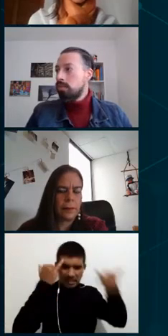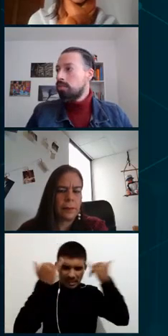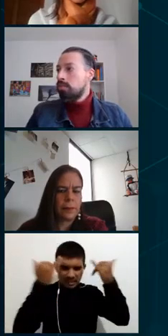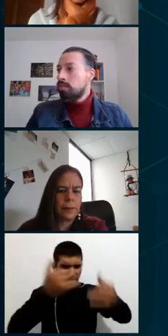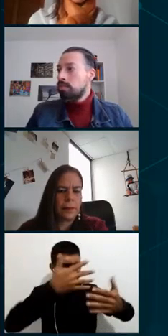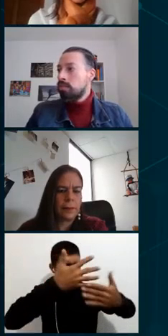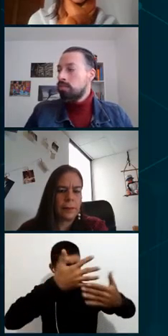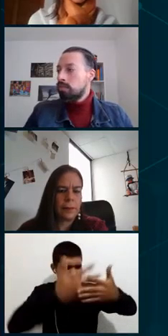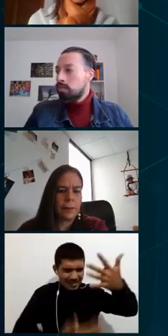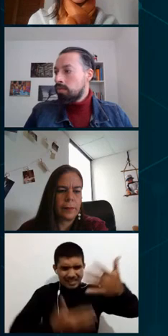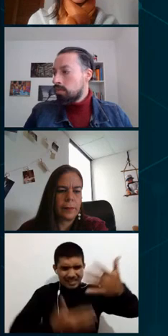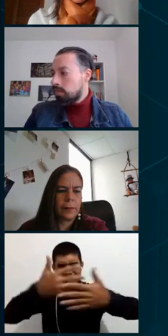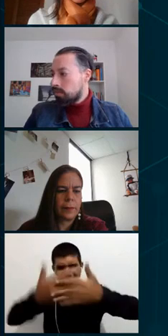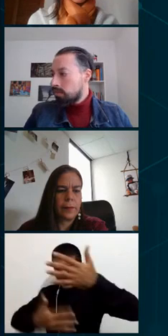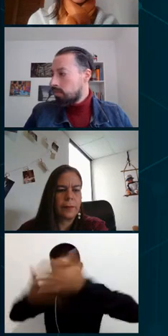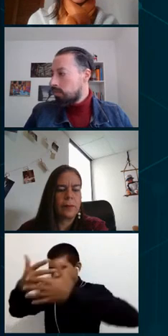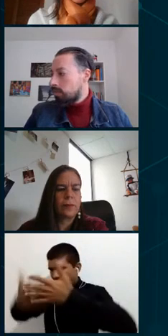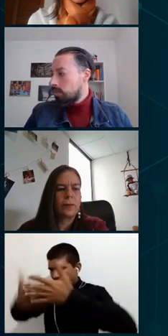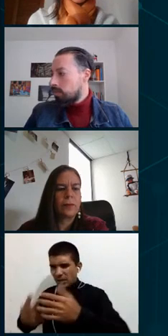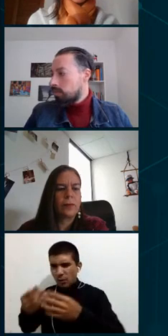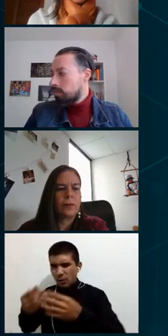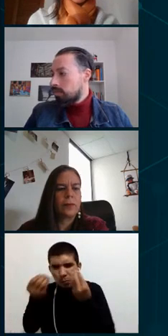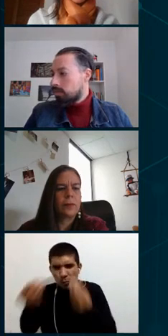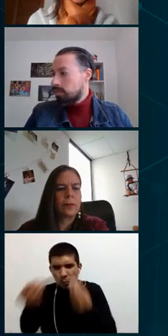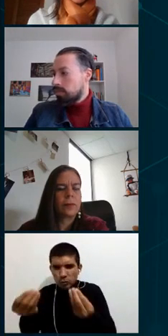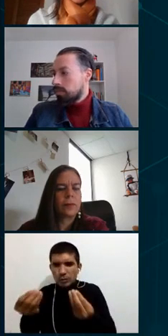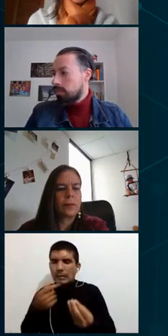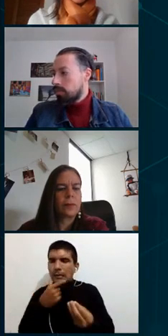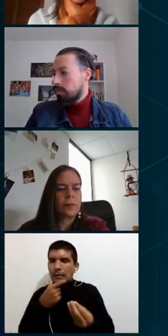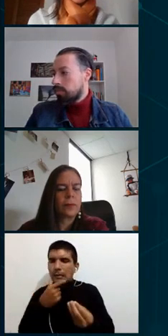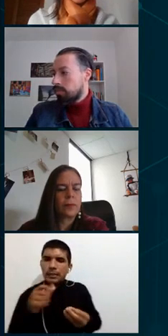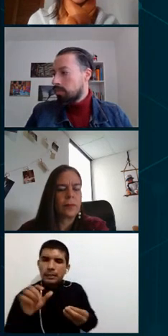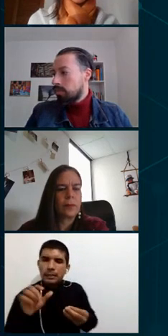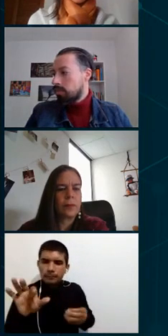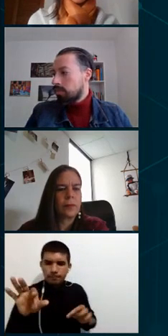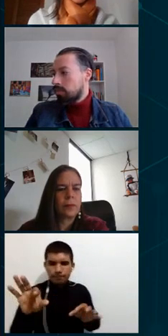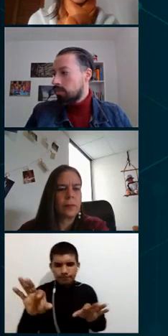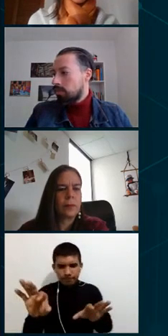el menor tiempo posible y así poder adaptar como